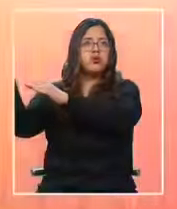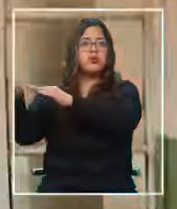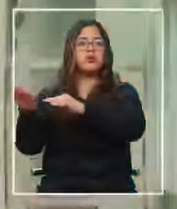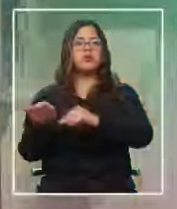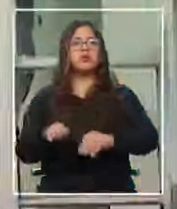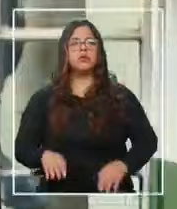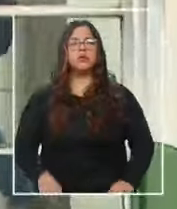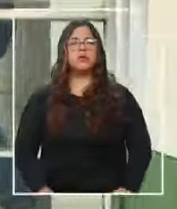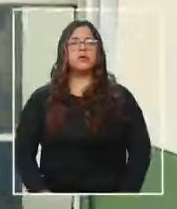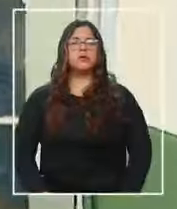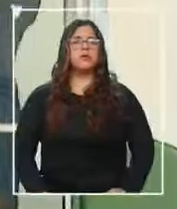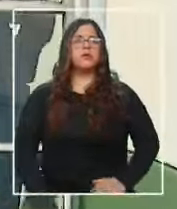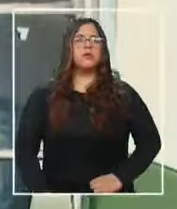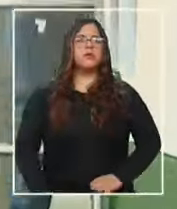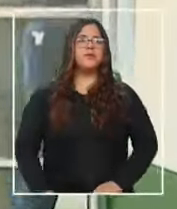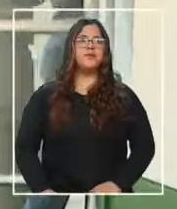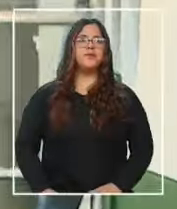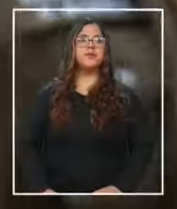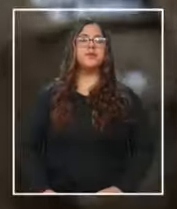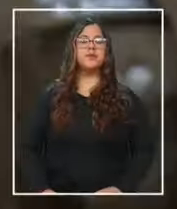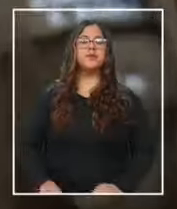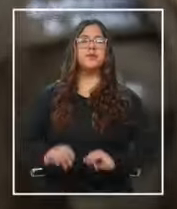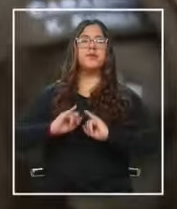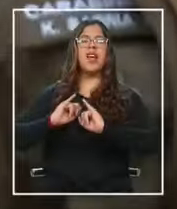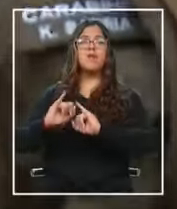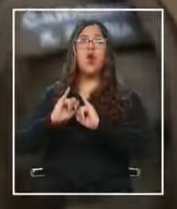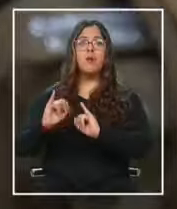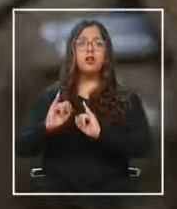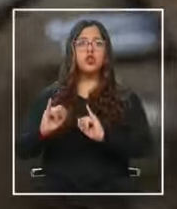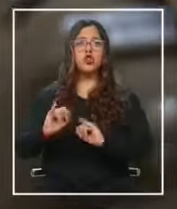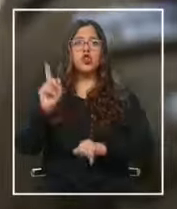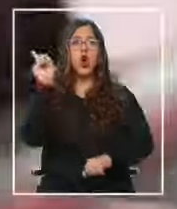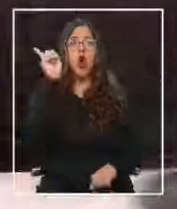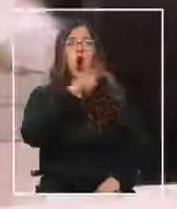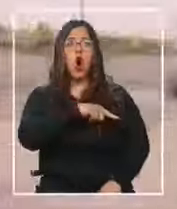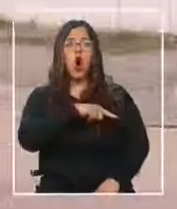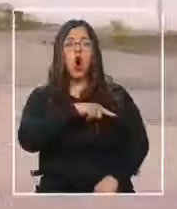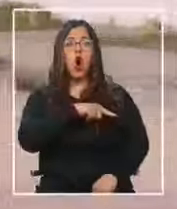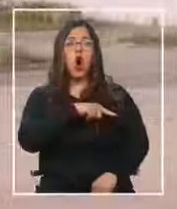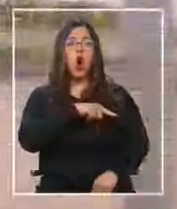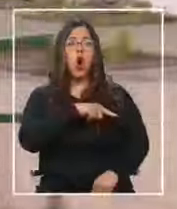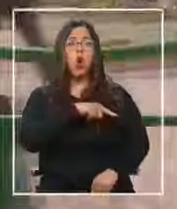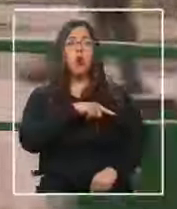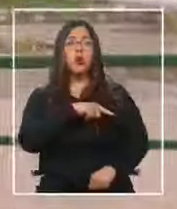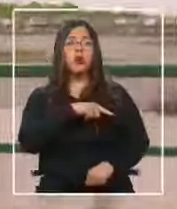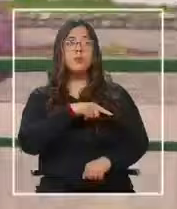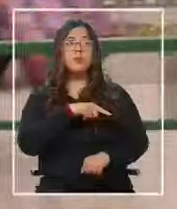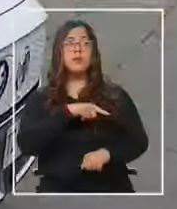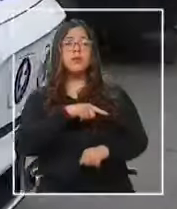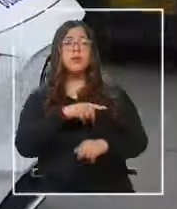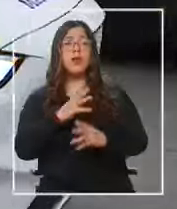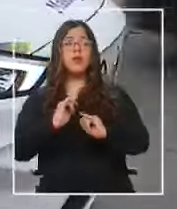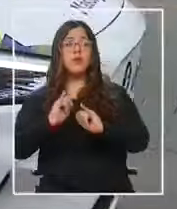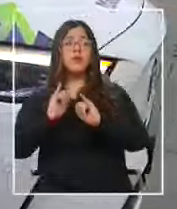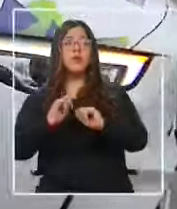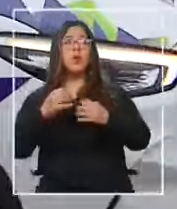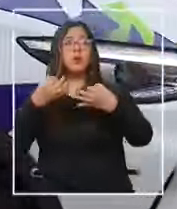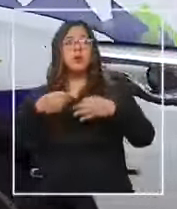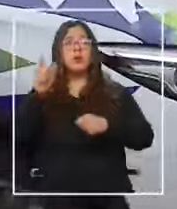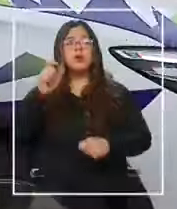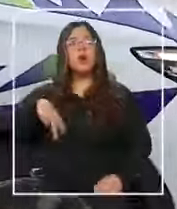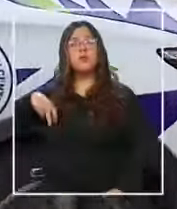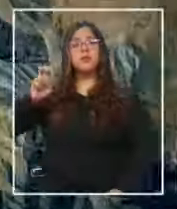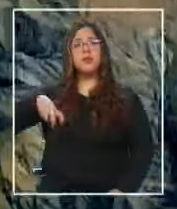color gris. Según los últimos antecedentes, el hombre que se llevan caminó por la Alameda de Oriente a Poniente por un par